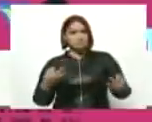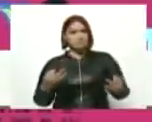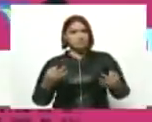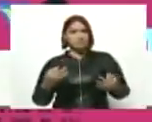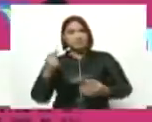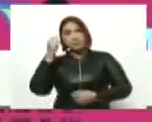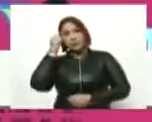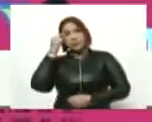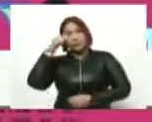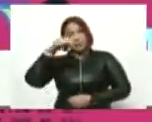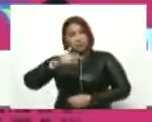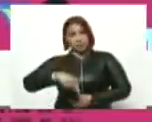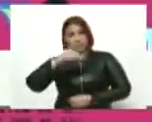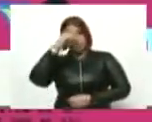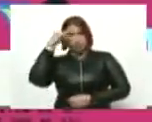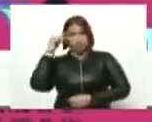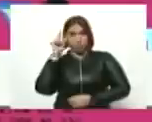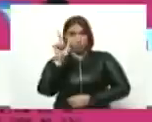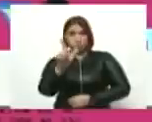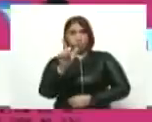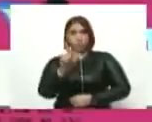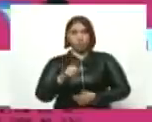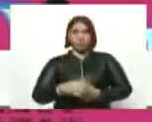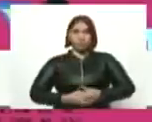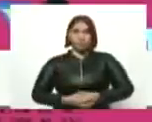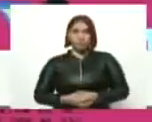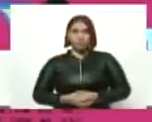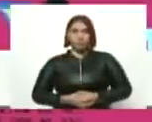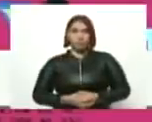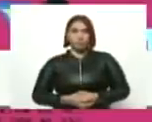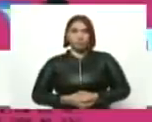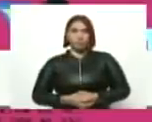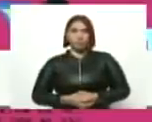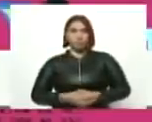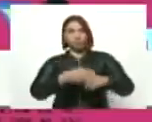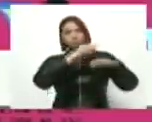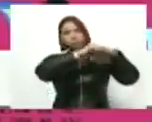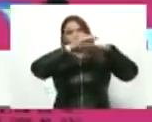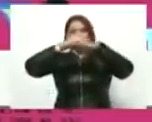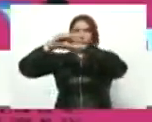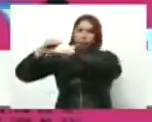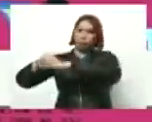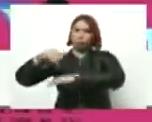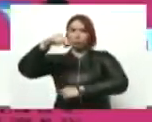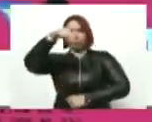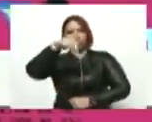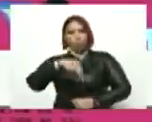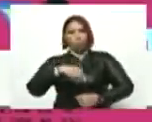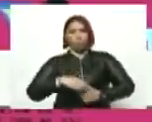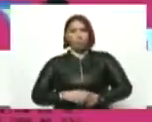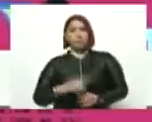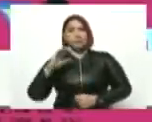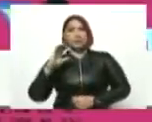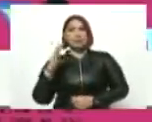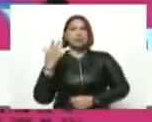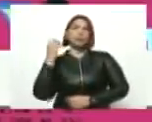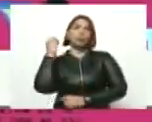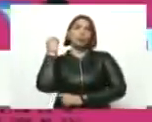extraordinario día para el Partido Socialista Unido de Venezuela, convocado hoy en su 5º